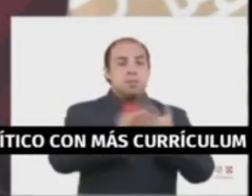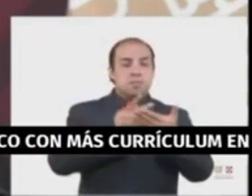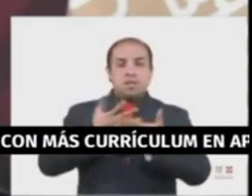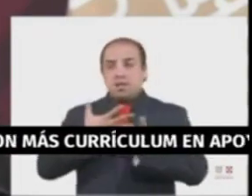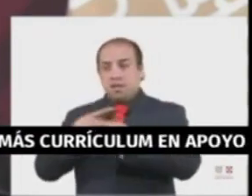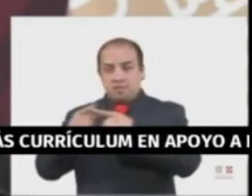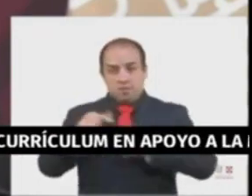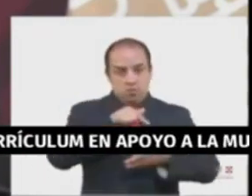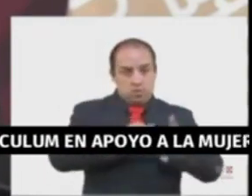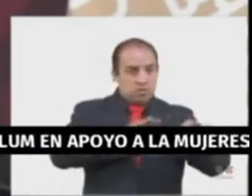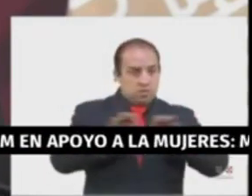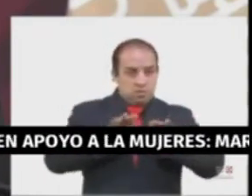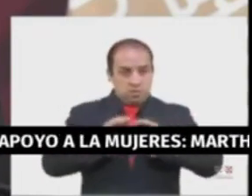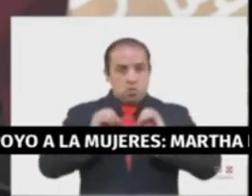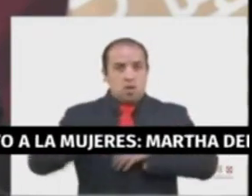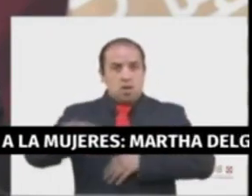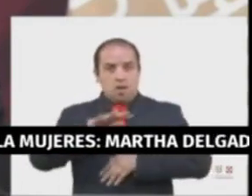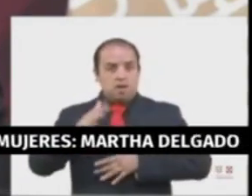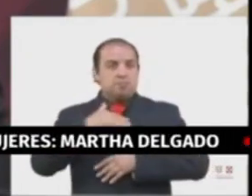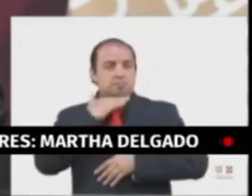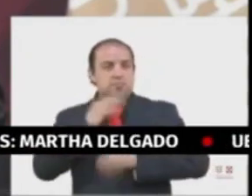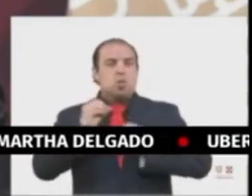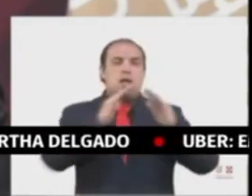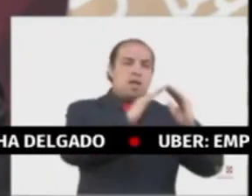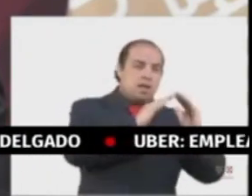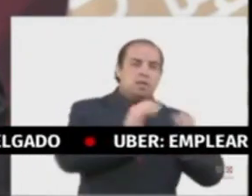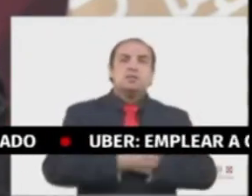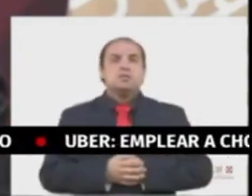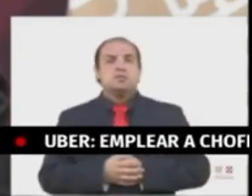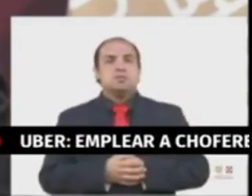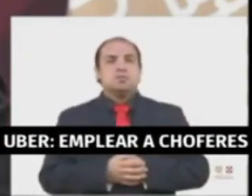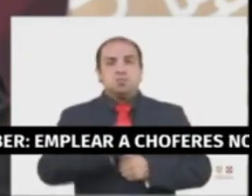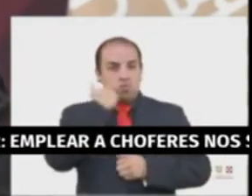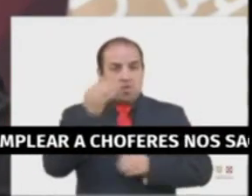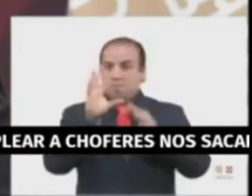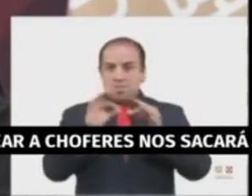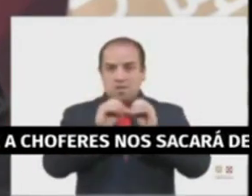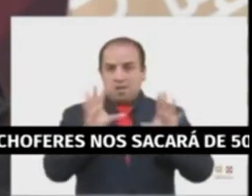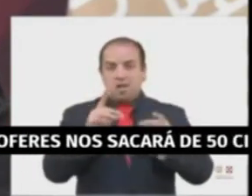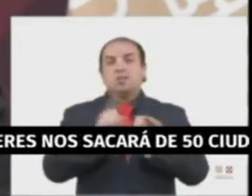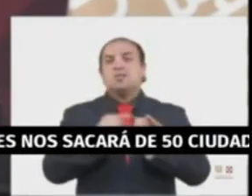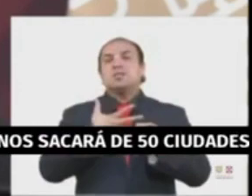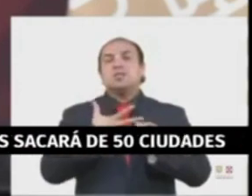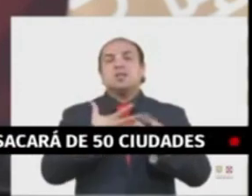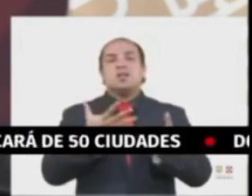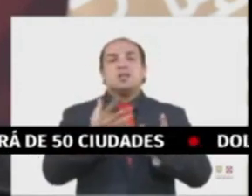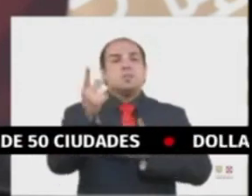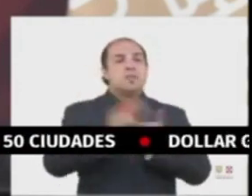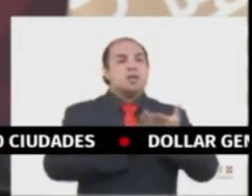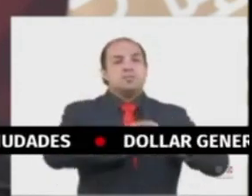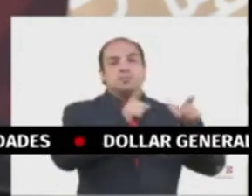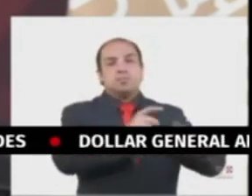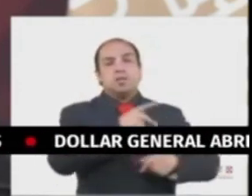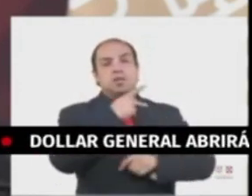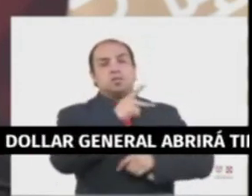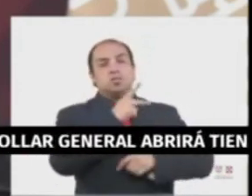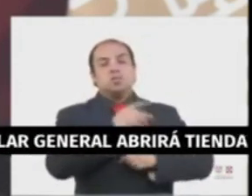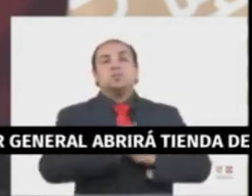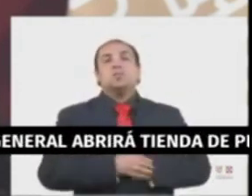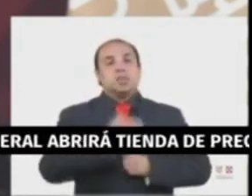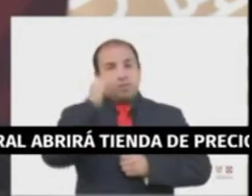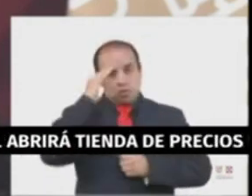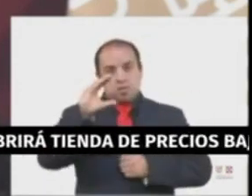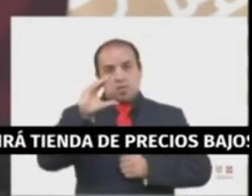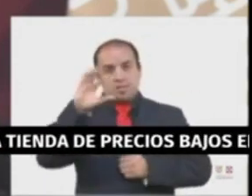lugares de trabajo, de zona de confort, de vivienda, etcétera, de todo. No quisiéramos entrar en detalles donde vamos a tener el dispositivo de seguridad del señor Ciro Gómez Leiva